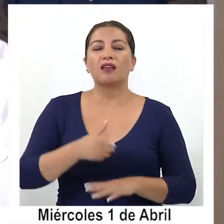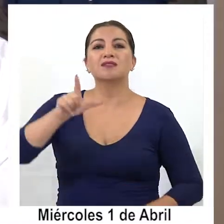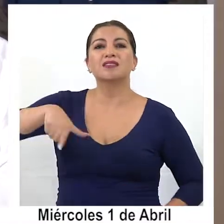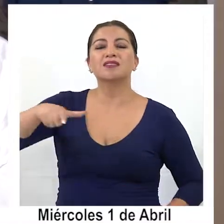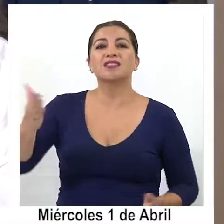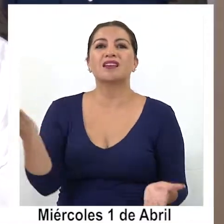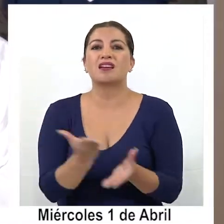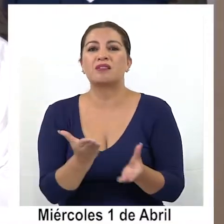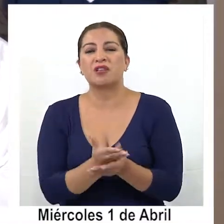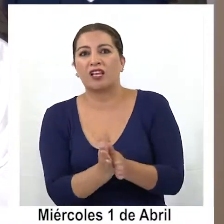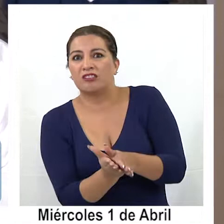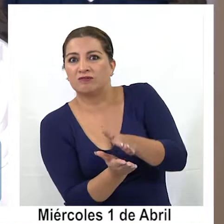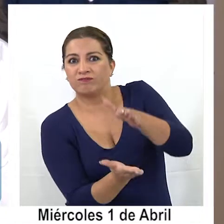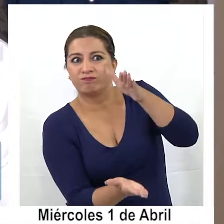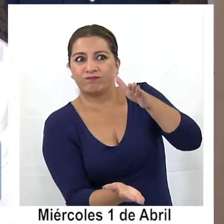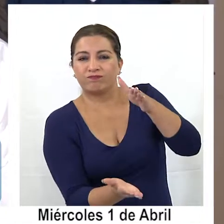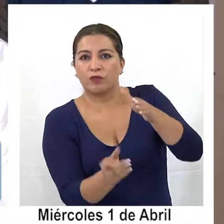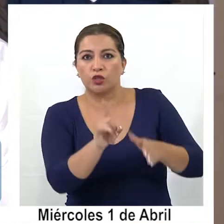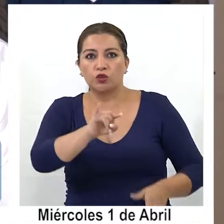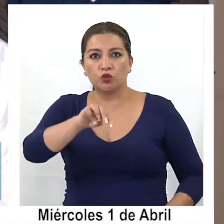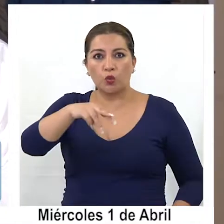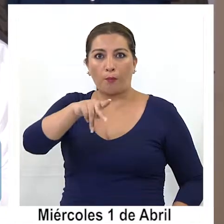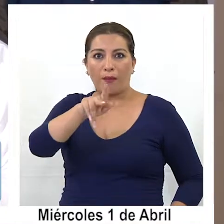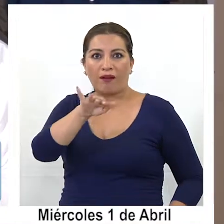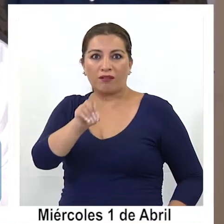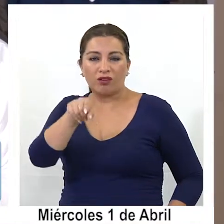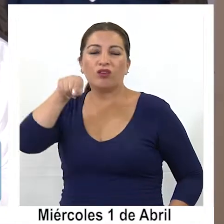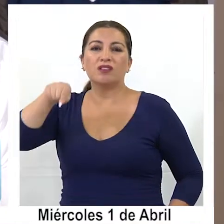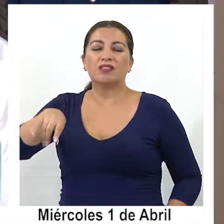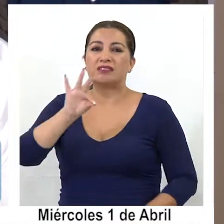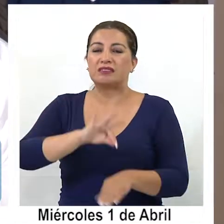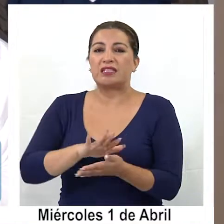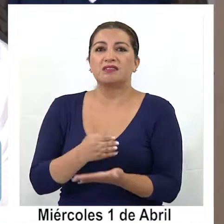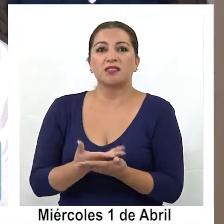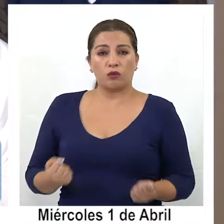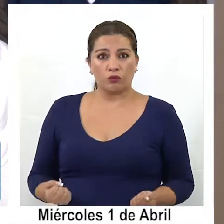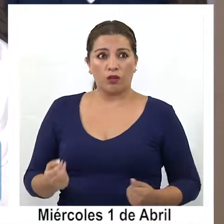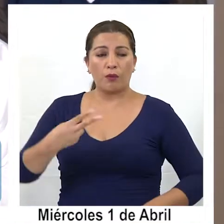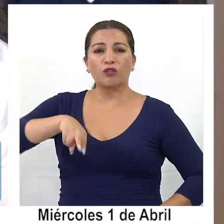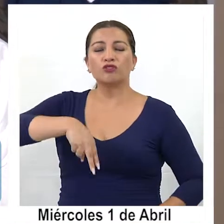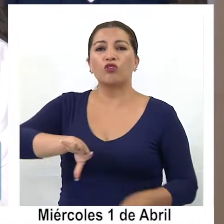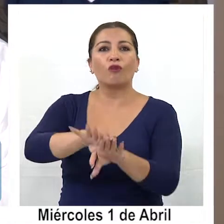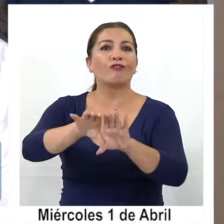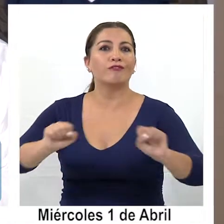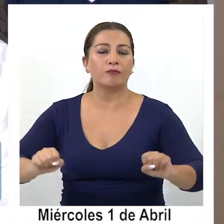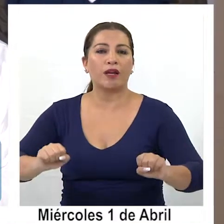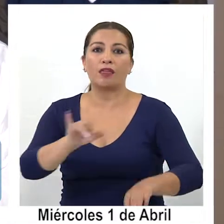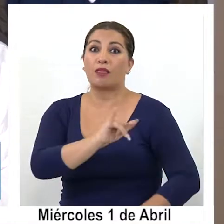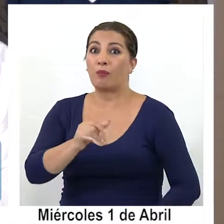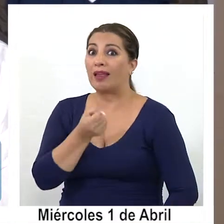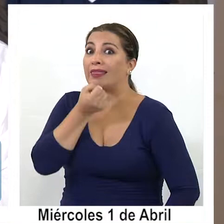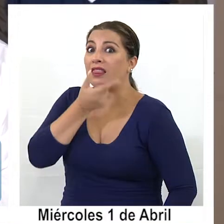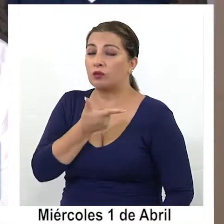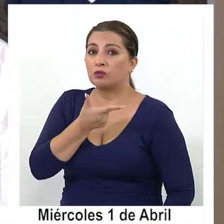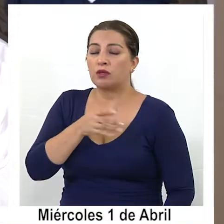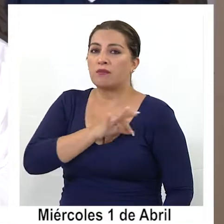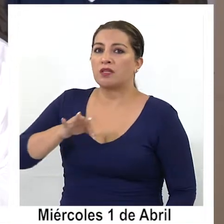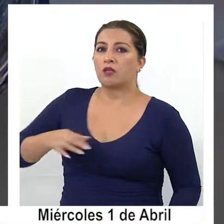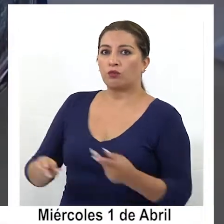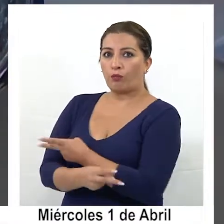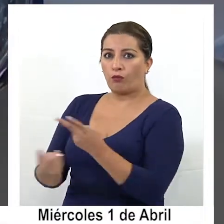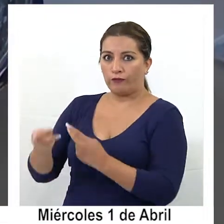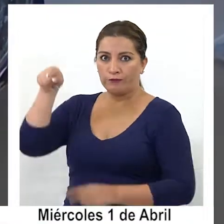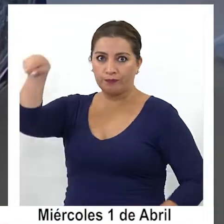carpetas con sumarios administrativos sanitarios para poder confirmar y hacer las denuncias pertinentes al Ministerio